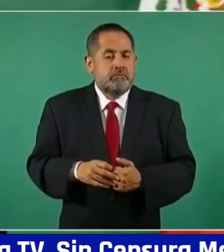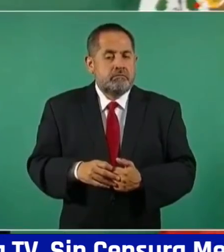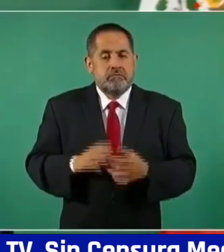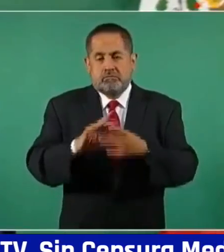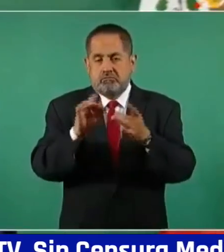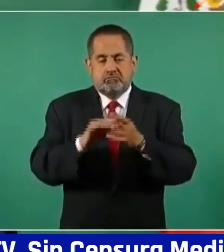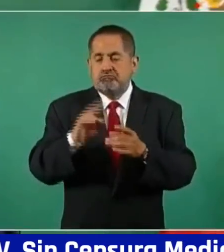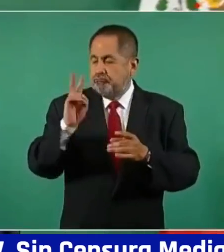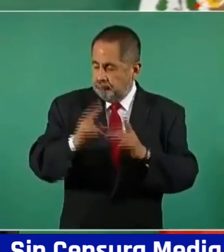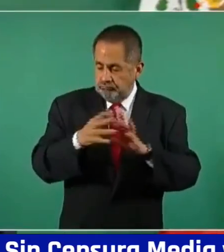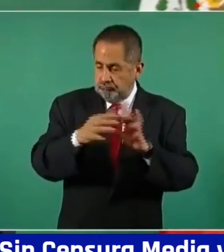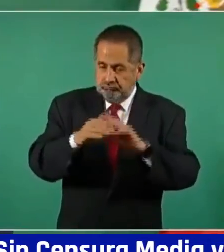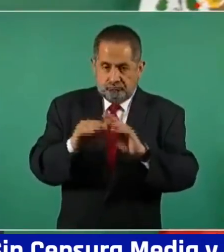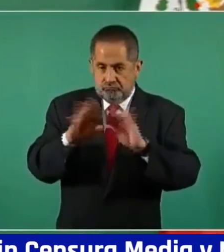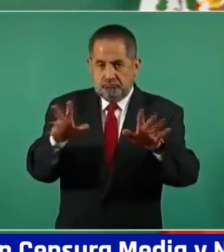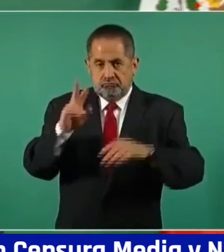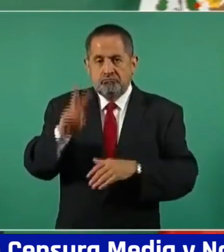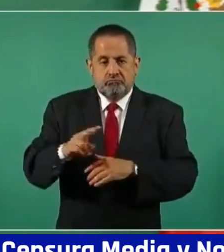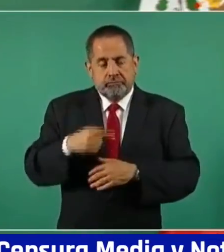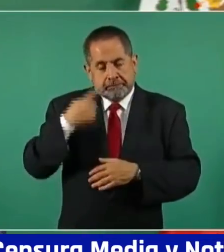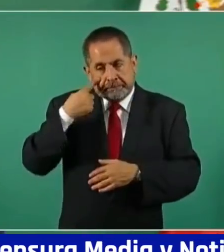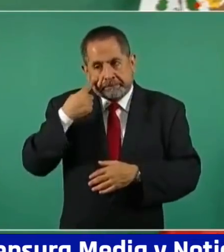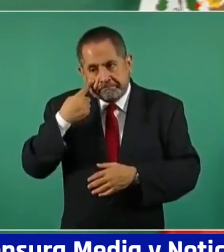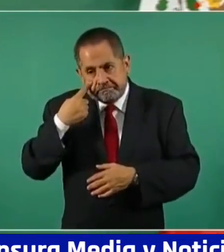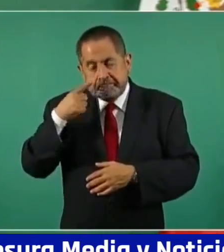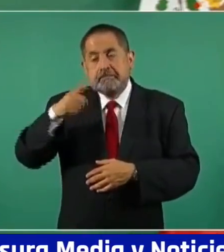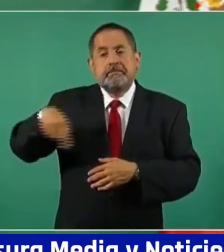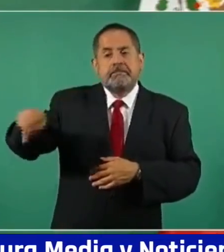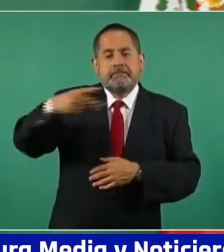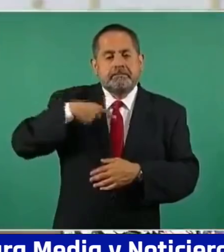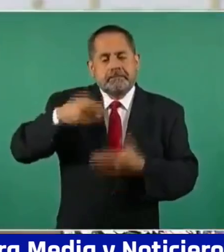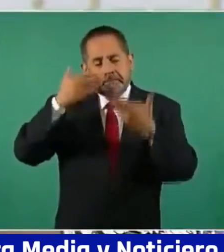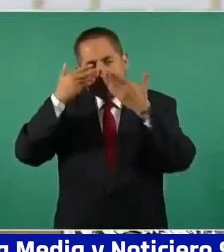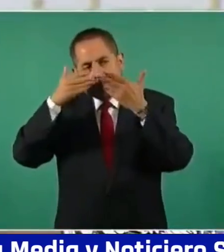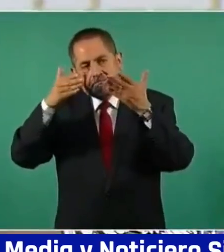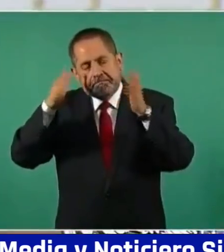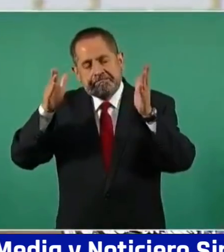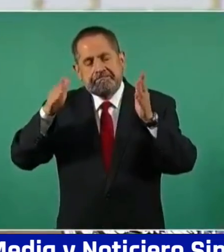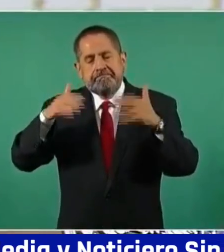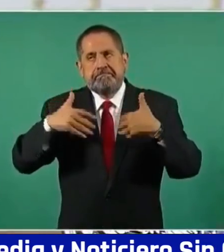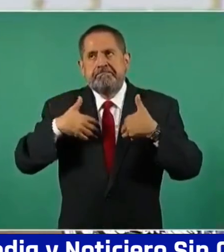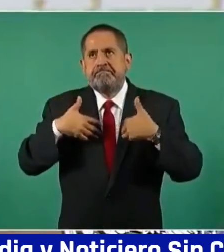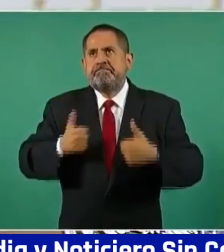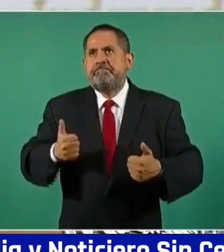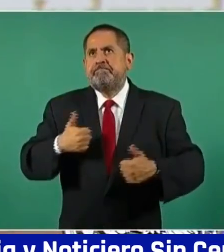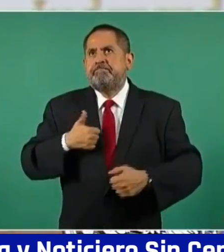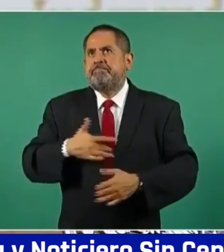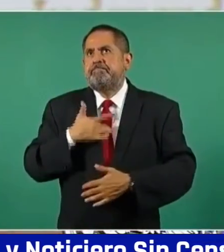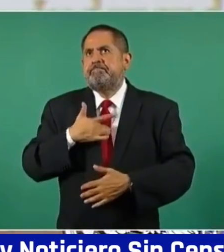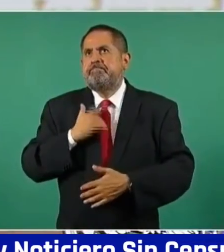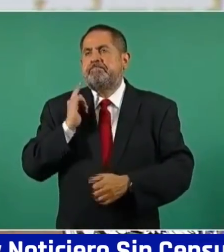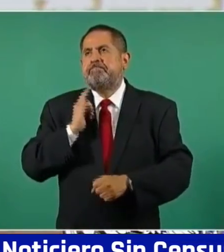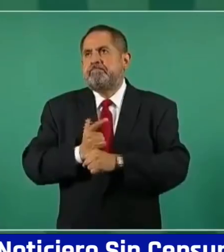estas realidades van llevando a que la gente tome conciencia.